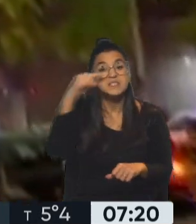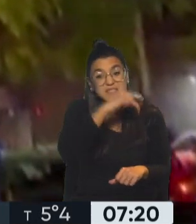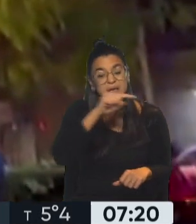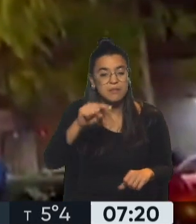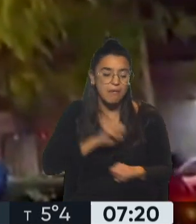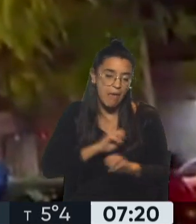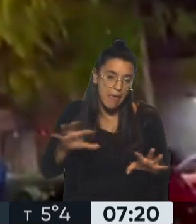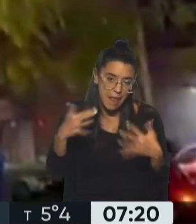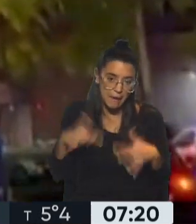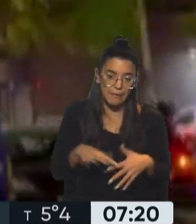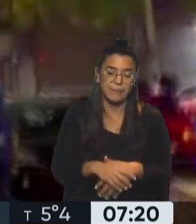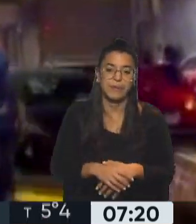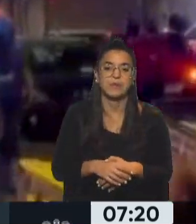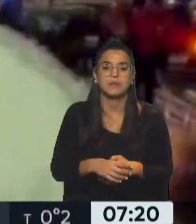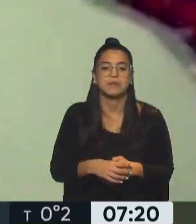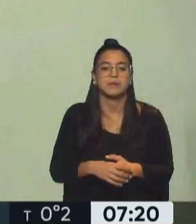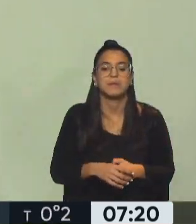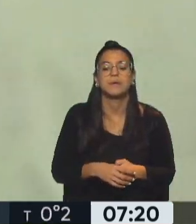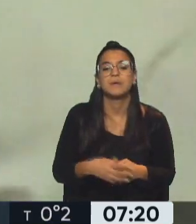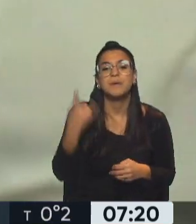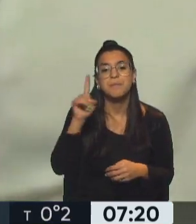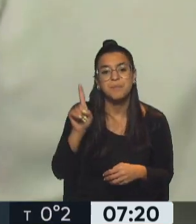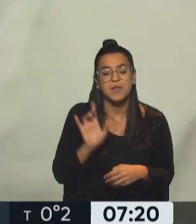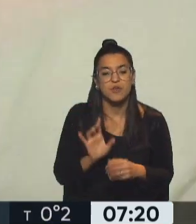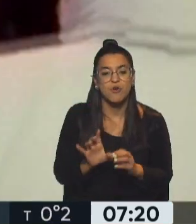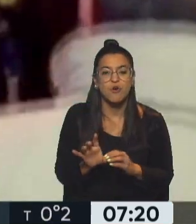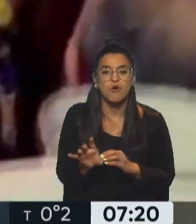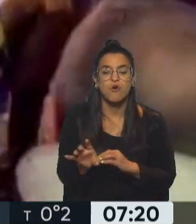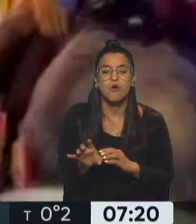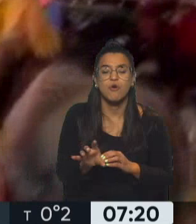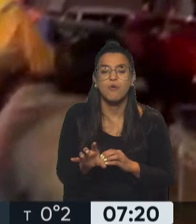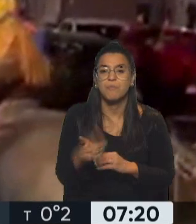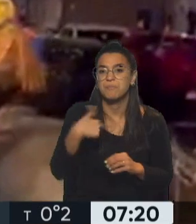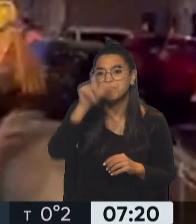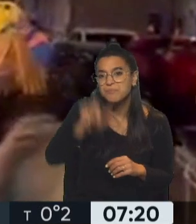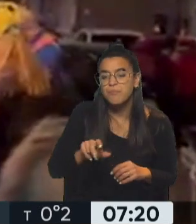alguna mayor gravedad, ninguno está con